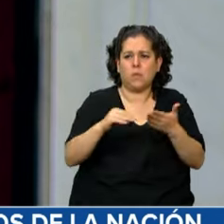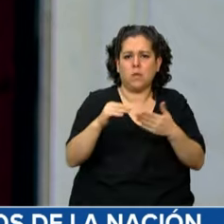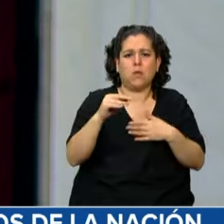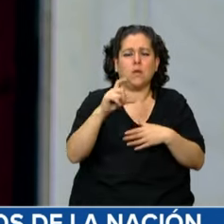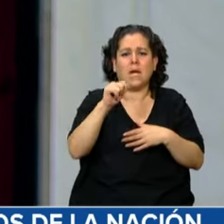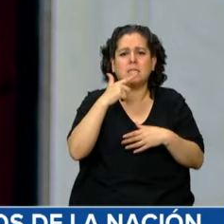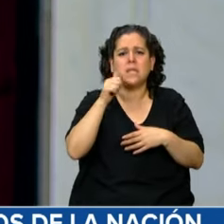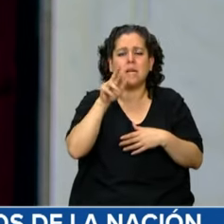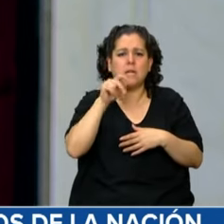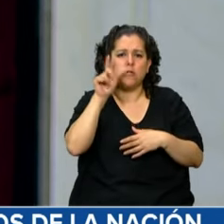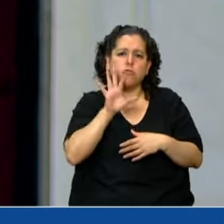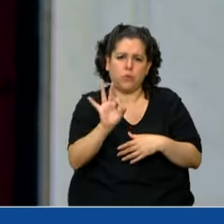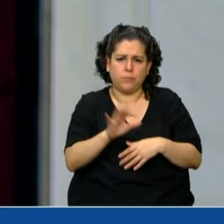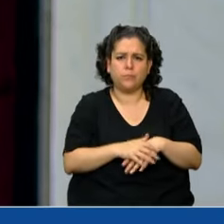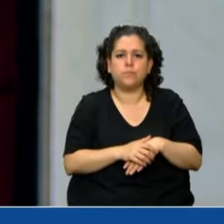Marcelo